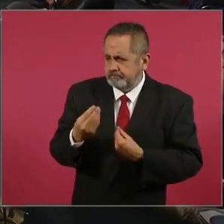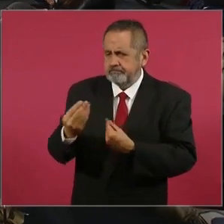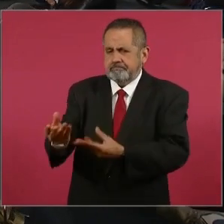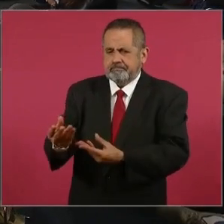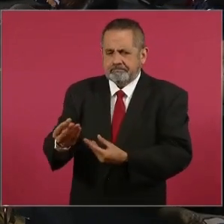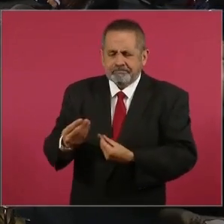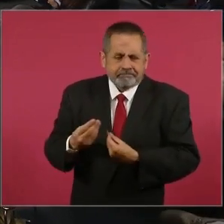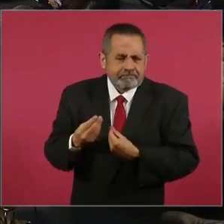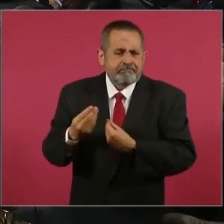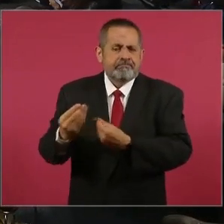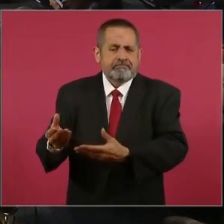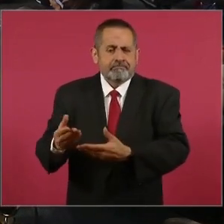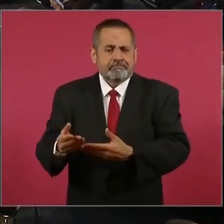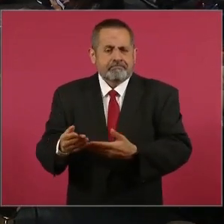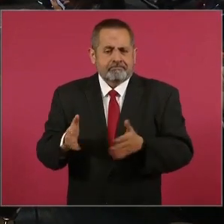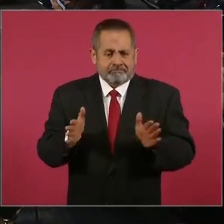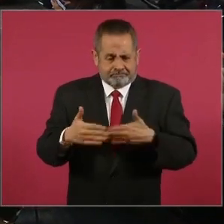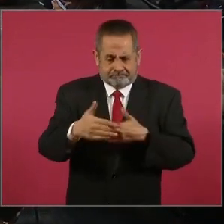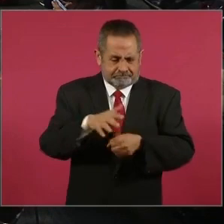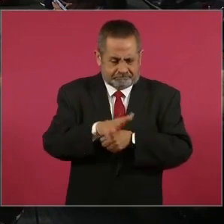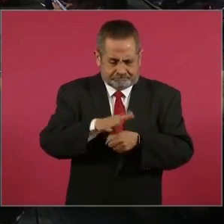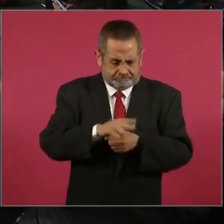despensas canastas